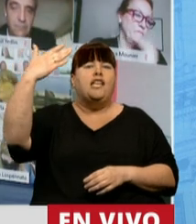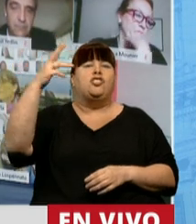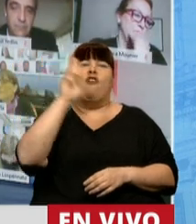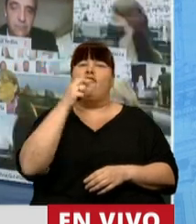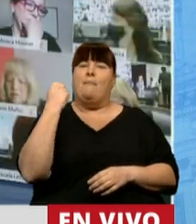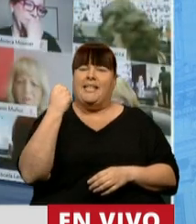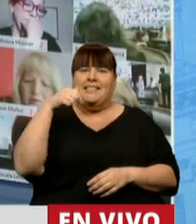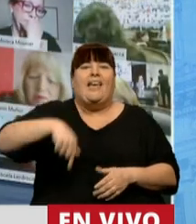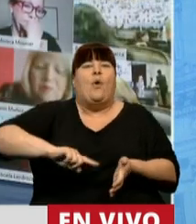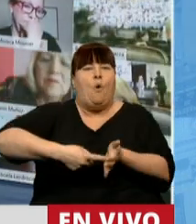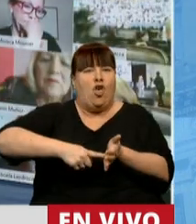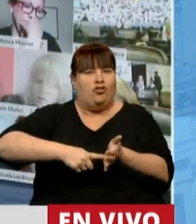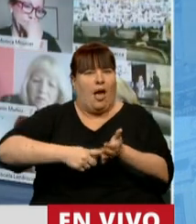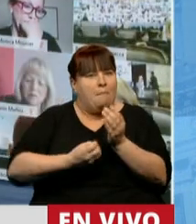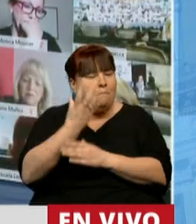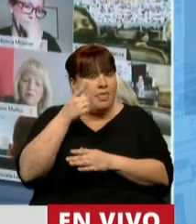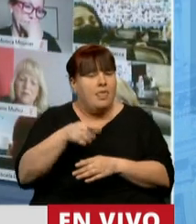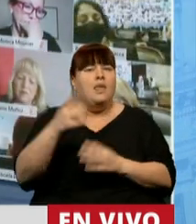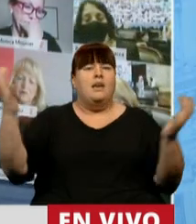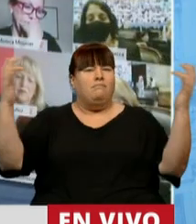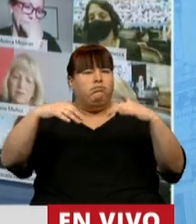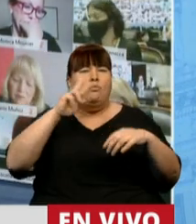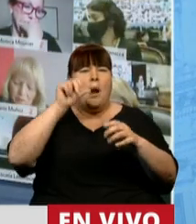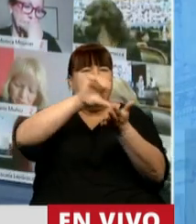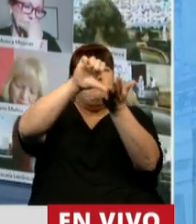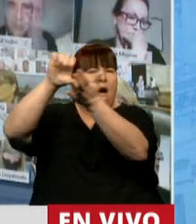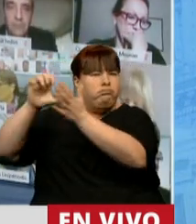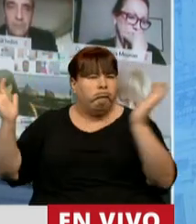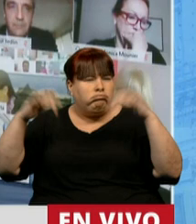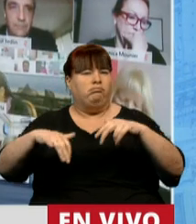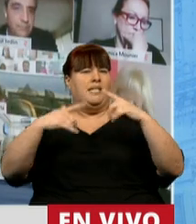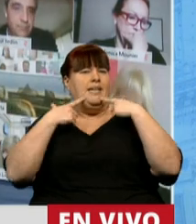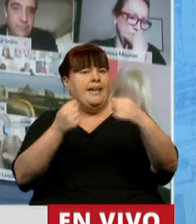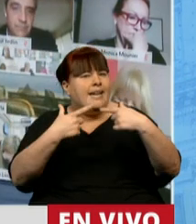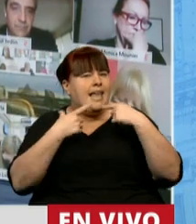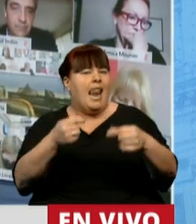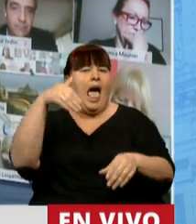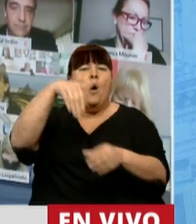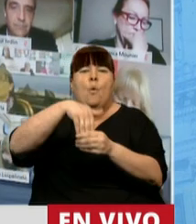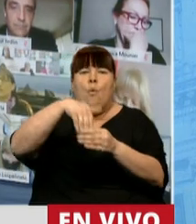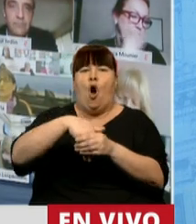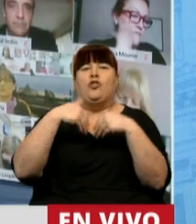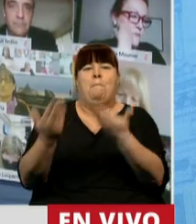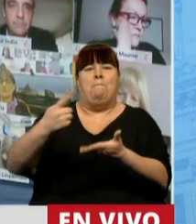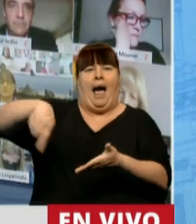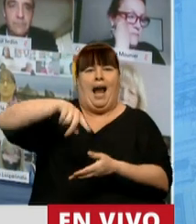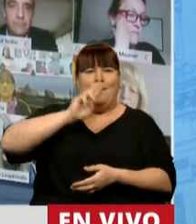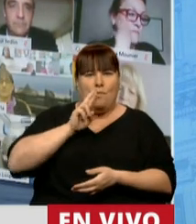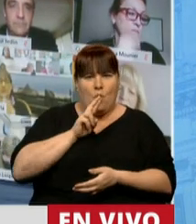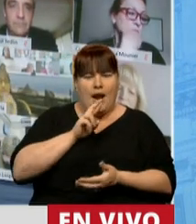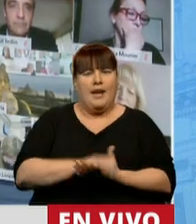feminista en Buenos Aires donde vinieron mujeres de distintos países a reclamar el voto para las mujeres